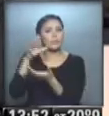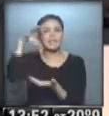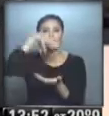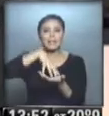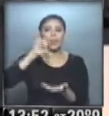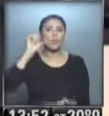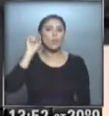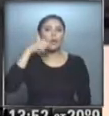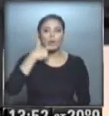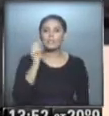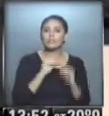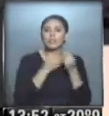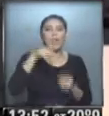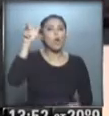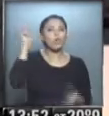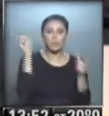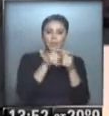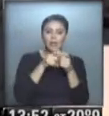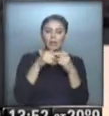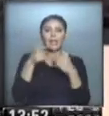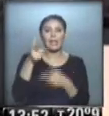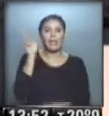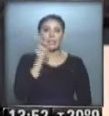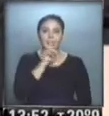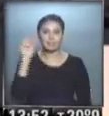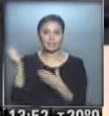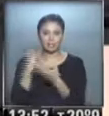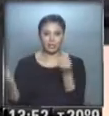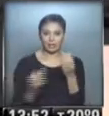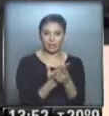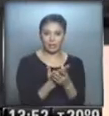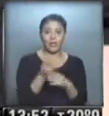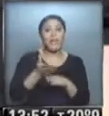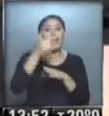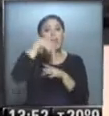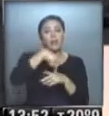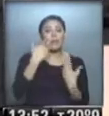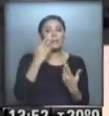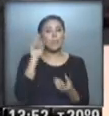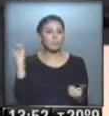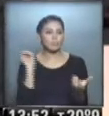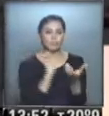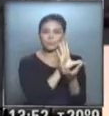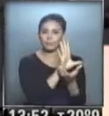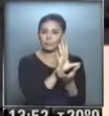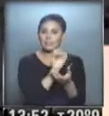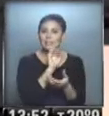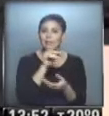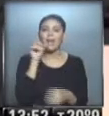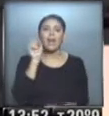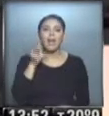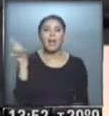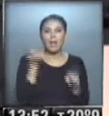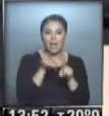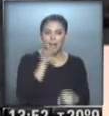Lugones las 8 películas realizadas por esta directora. Entre ellas, y en carácter de preestreno, se va a poder proyectar La Hermana, película